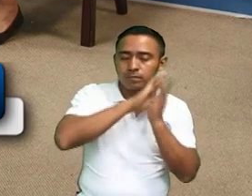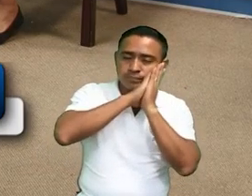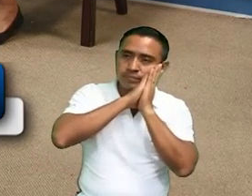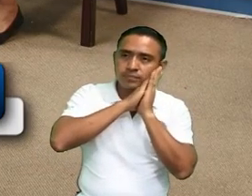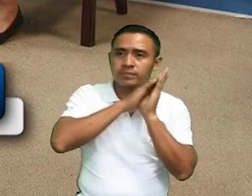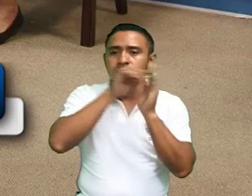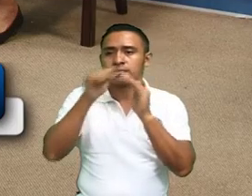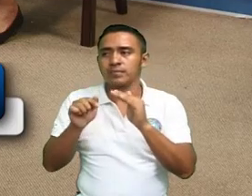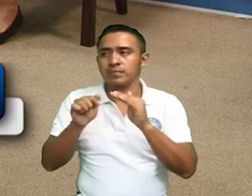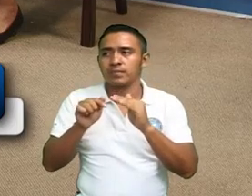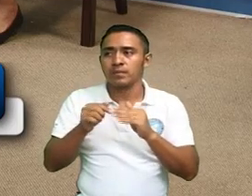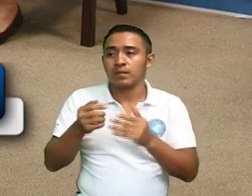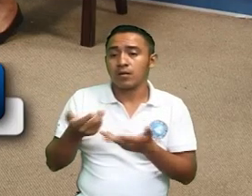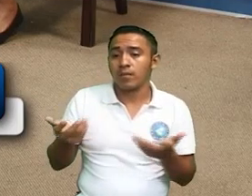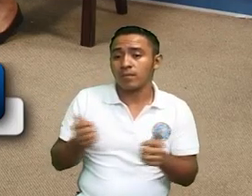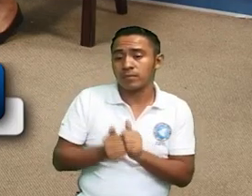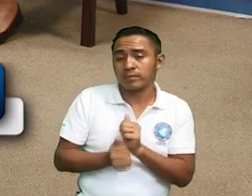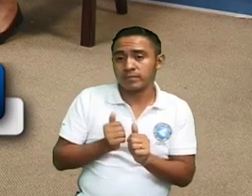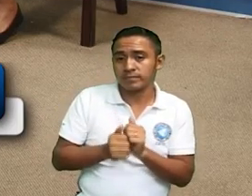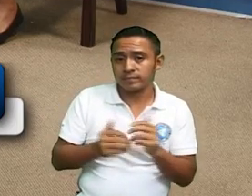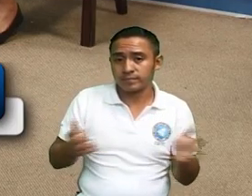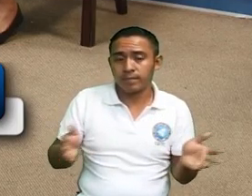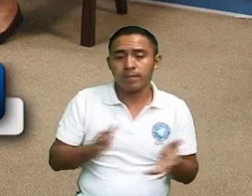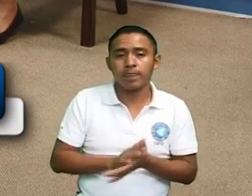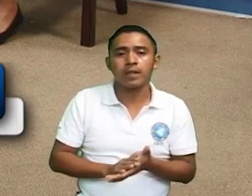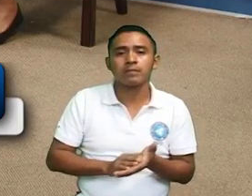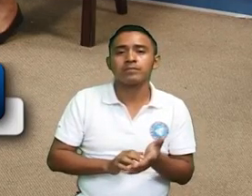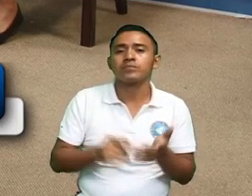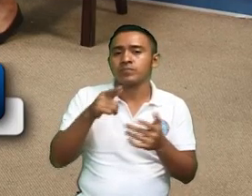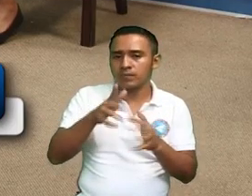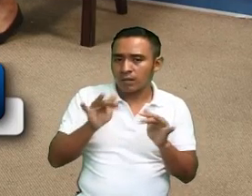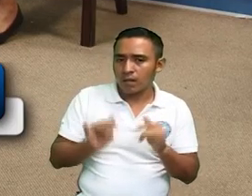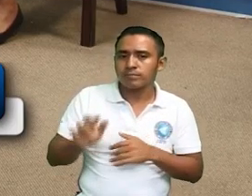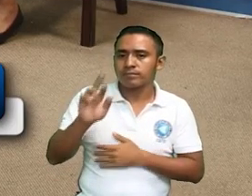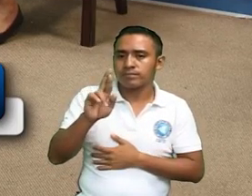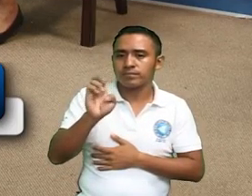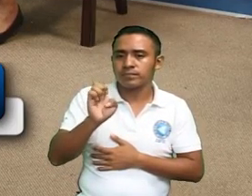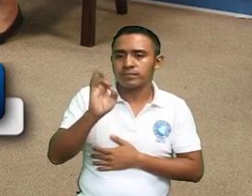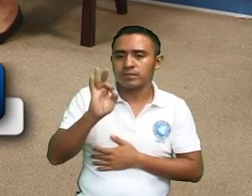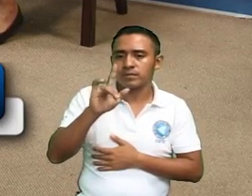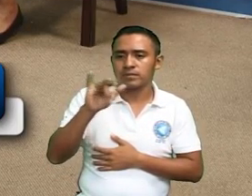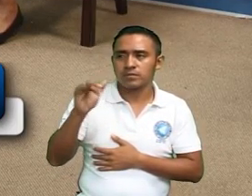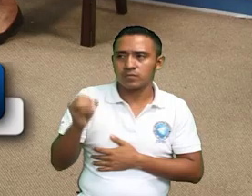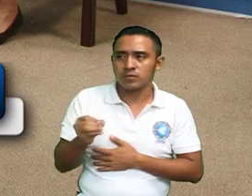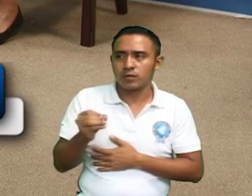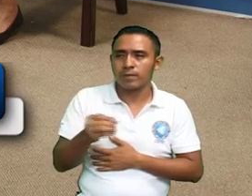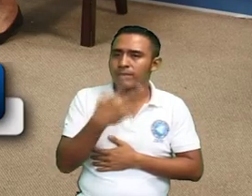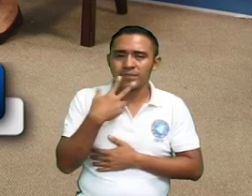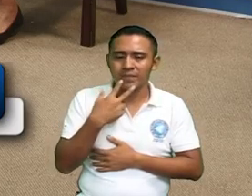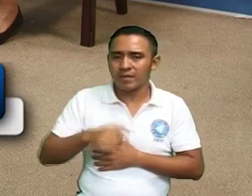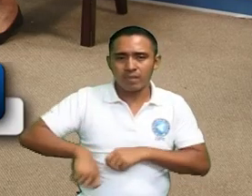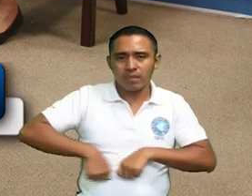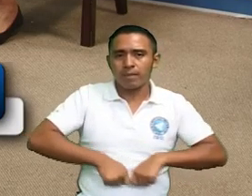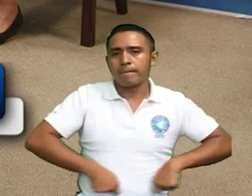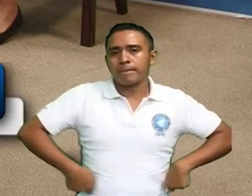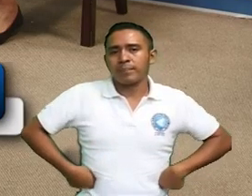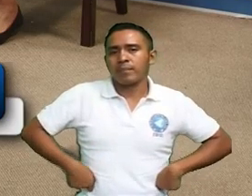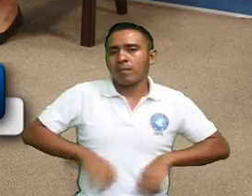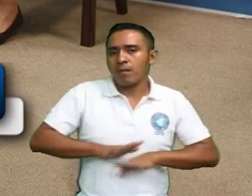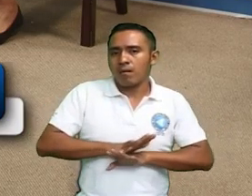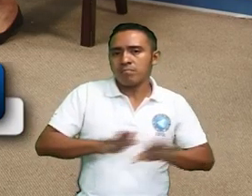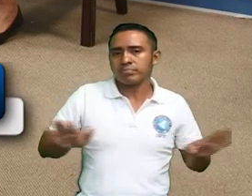comida para arriba, ¿verdad? Ahora, si usted ya tiene un reflujo, importante no usar cosas muy ajustadas, por ejemplo, los